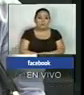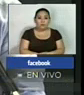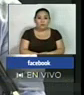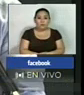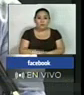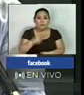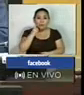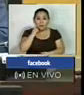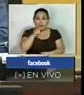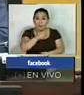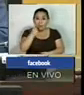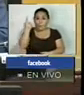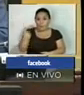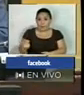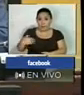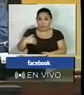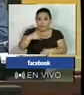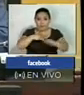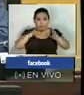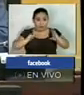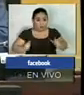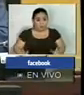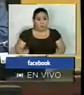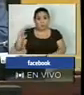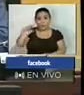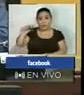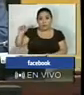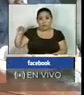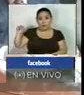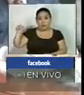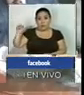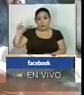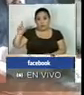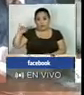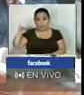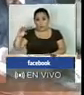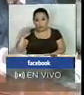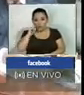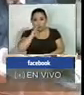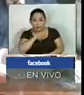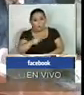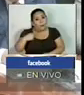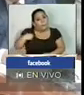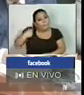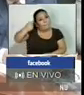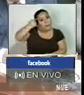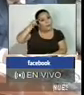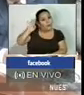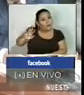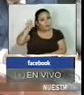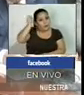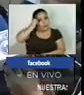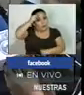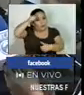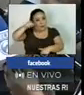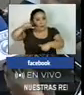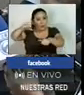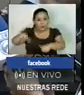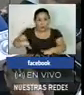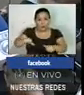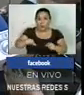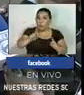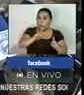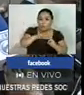El ministro de Gobernación, Mario Durán, dio su postura sobre lo que representa a su juicio la no aprobación del desafuero del